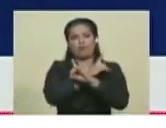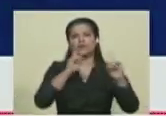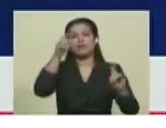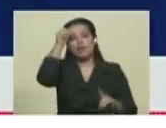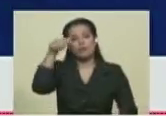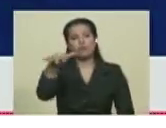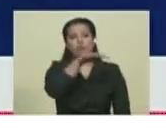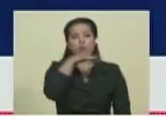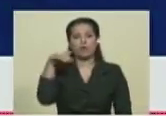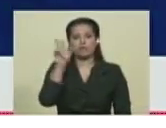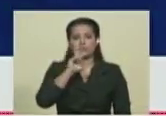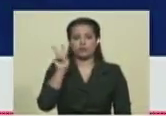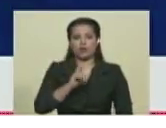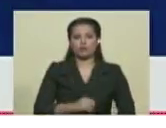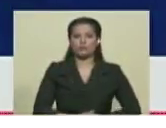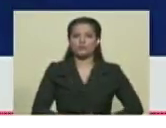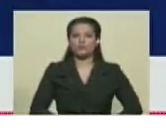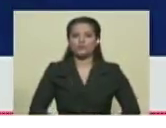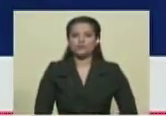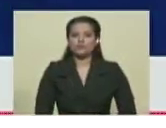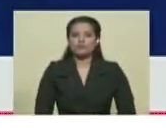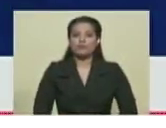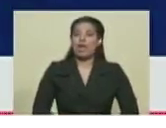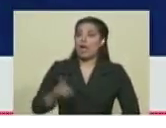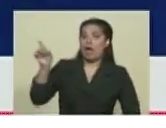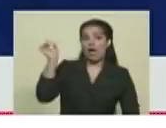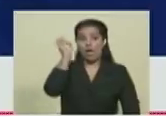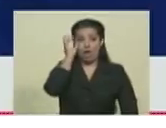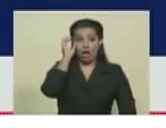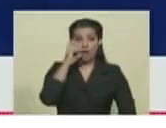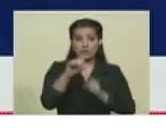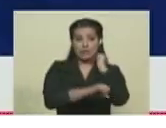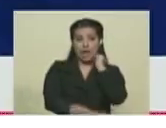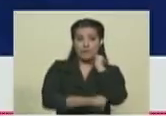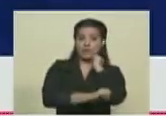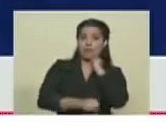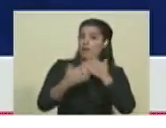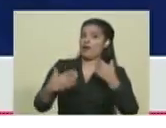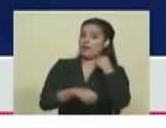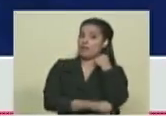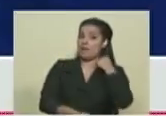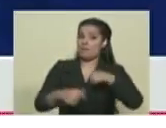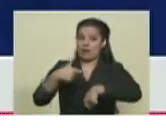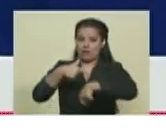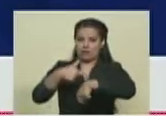pueblo de Venezuela. Que estén cantando fraude a esta hora